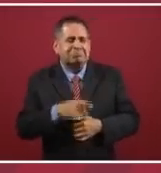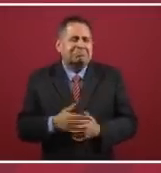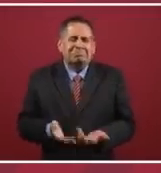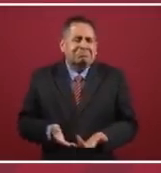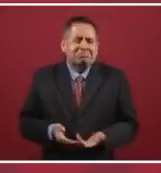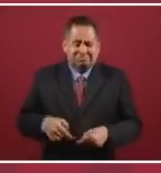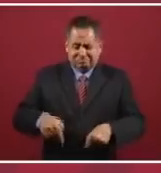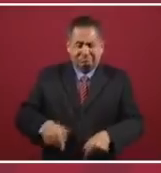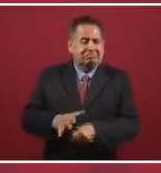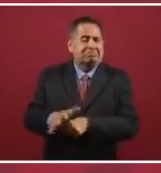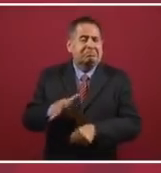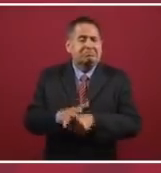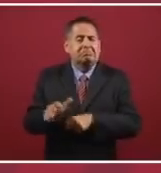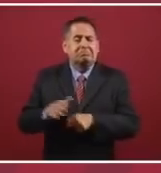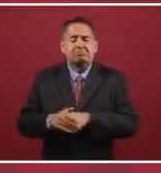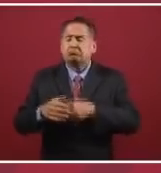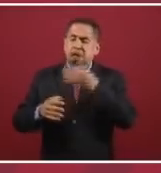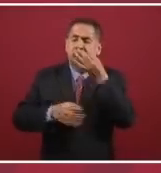porque